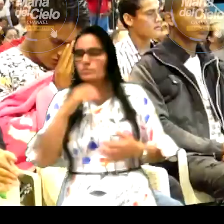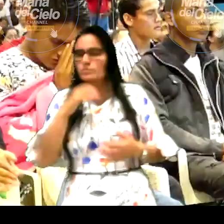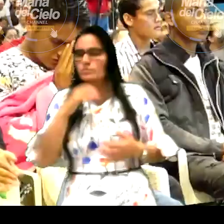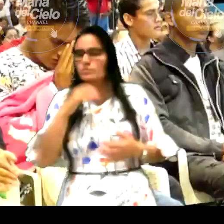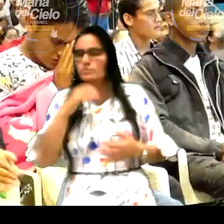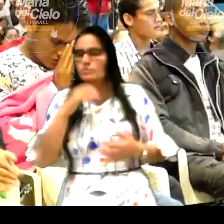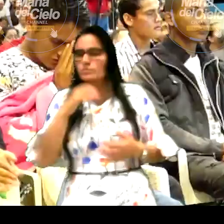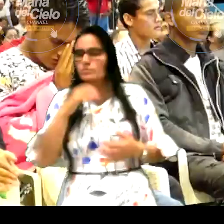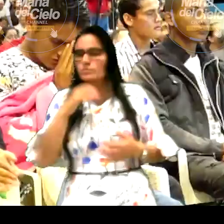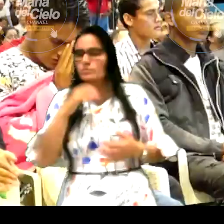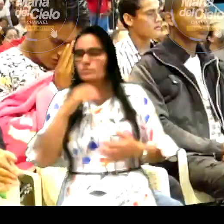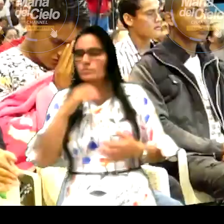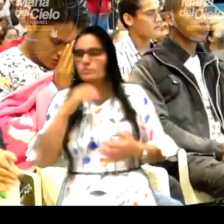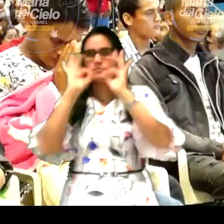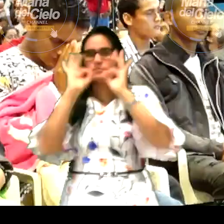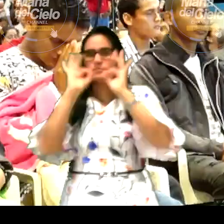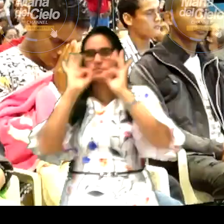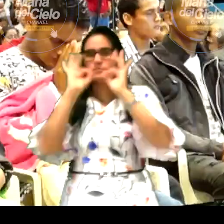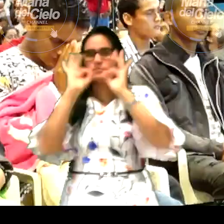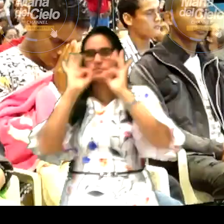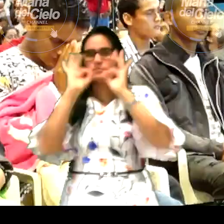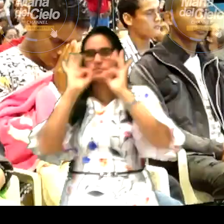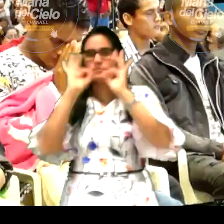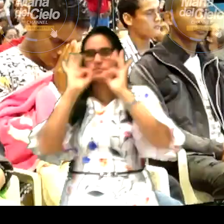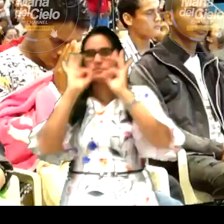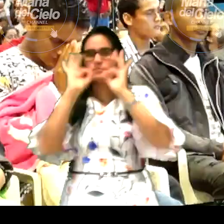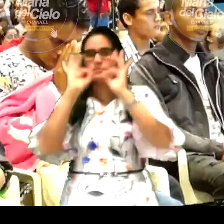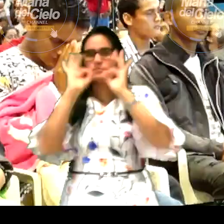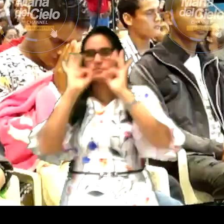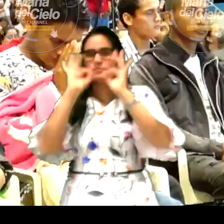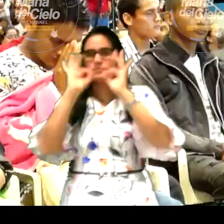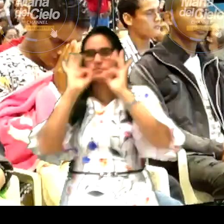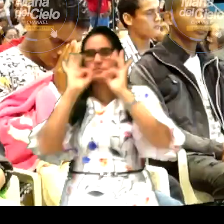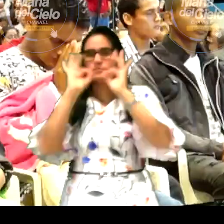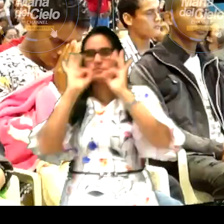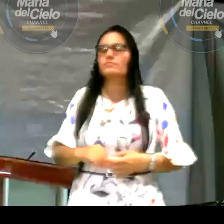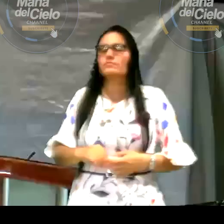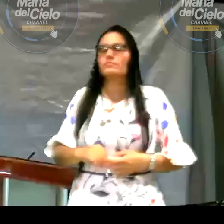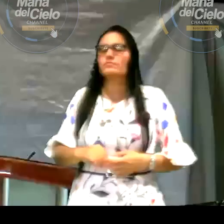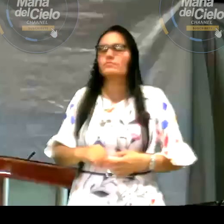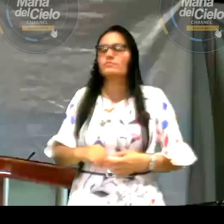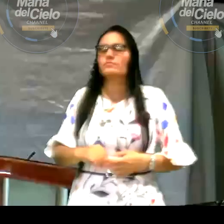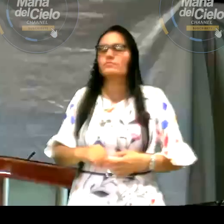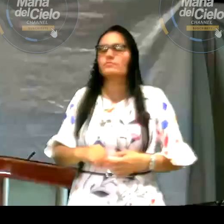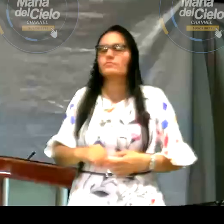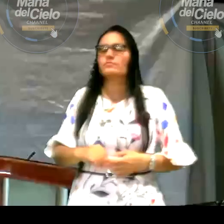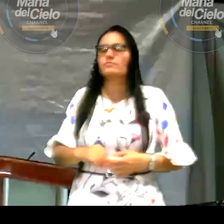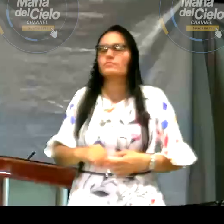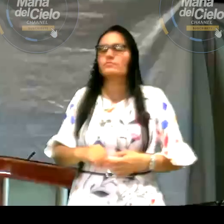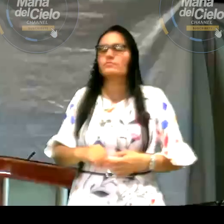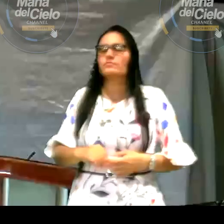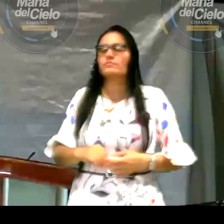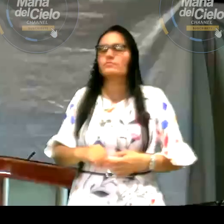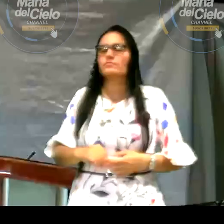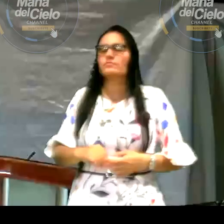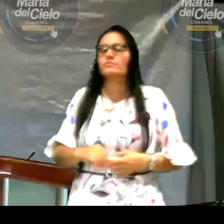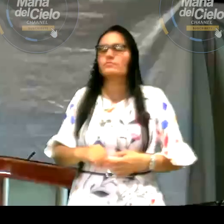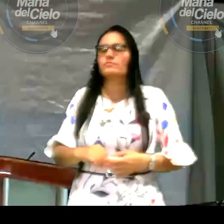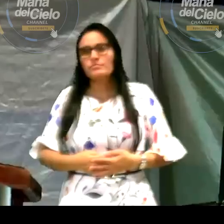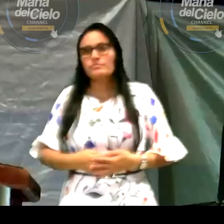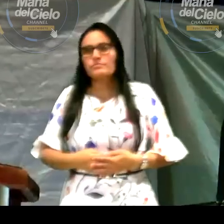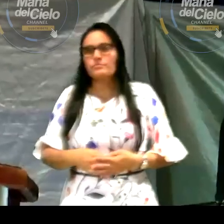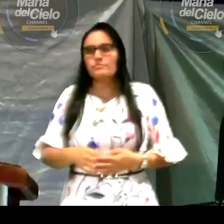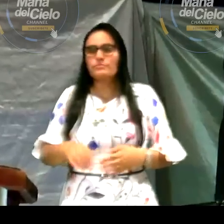Tu familia te ha dicho: contigo no hay nada que hacer. Tu médico